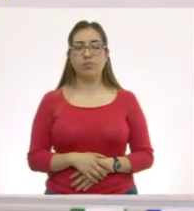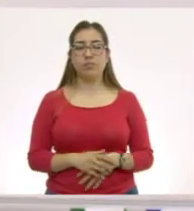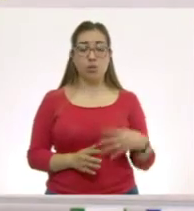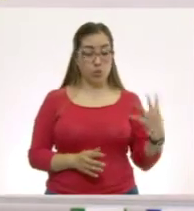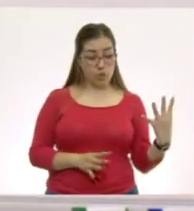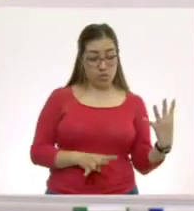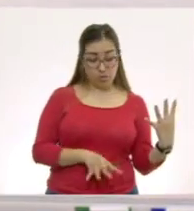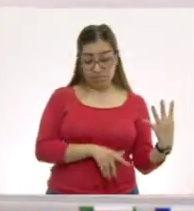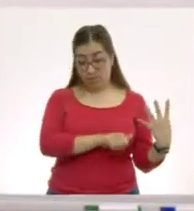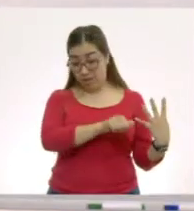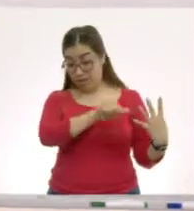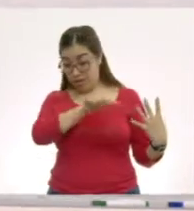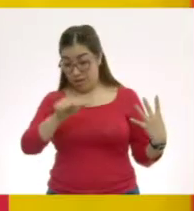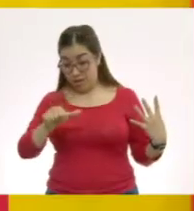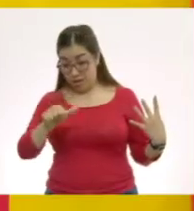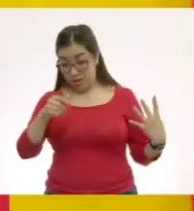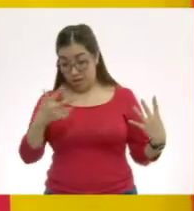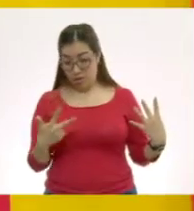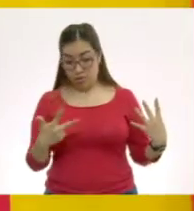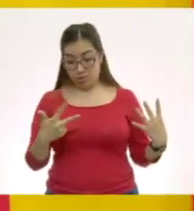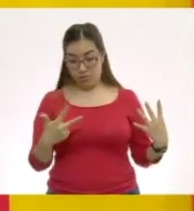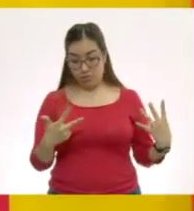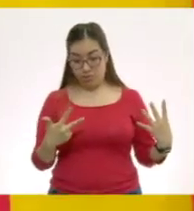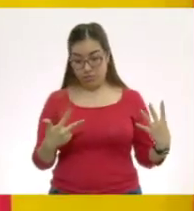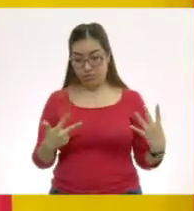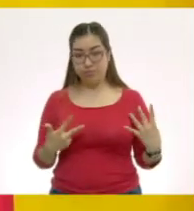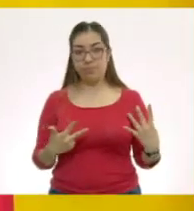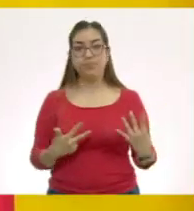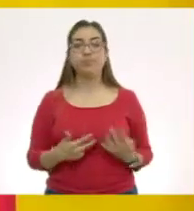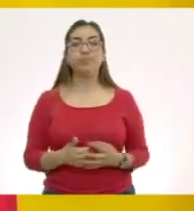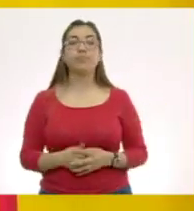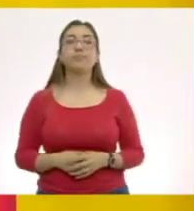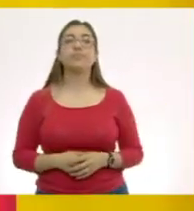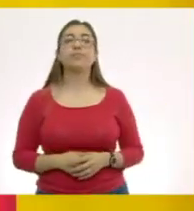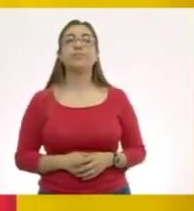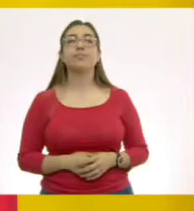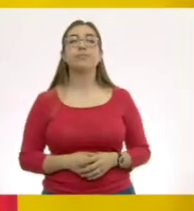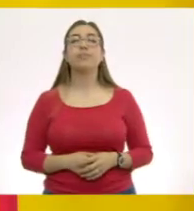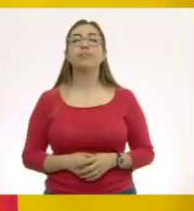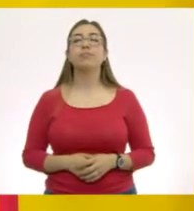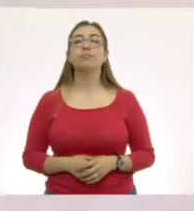1, 2, 3, 4. Al 8, maestra. ¿Vamos a pintarlo? Está bien.